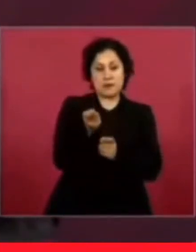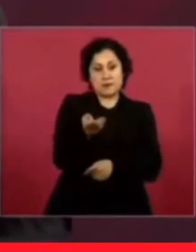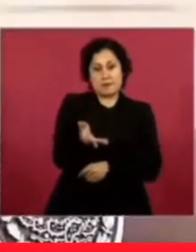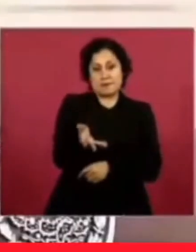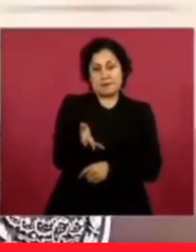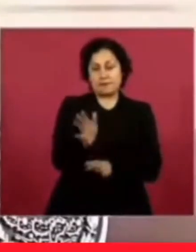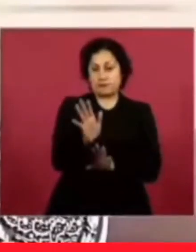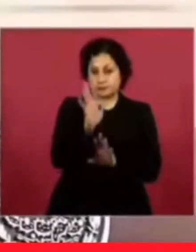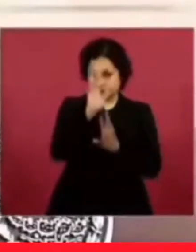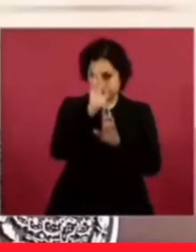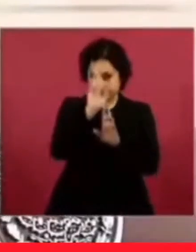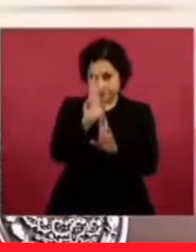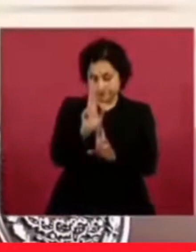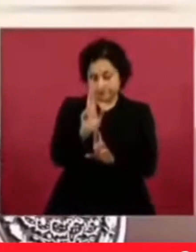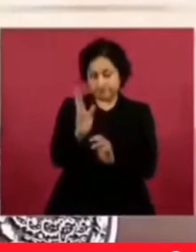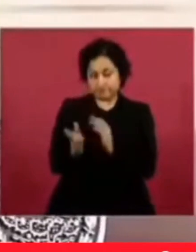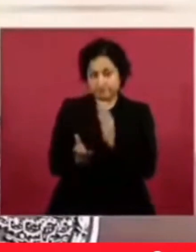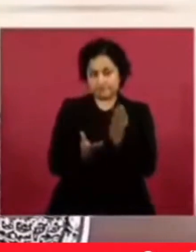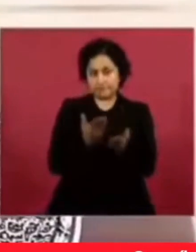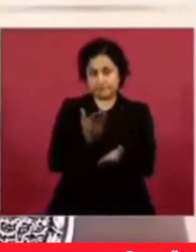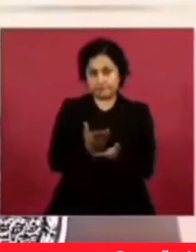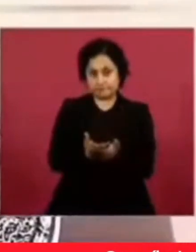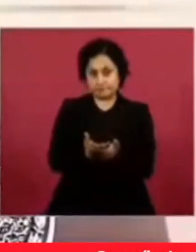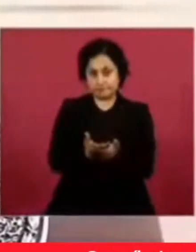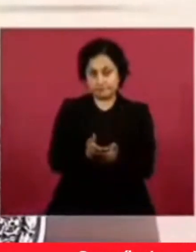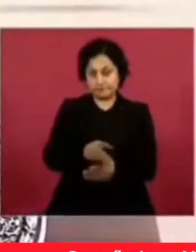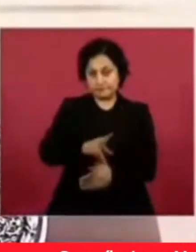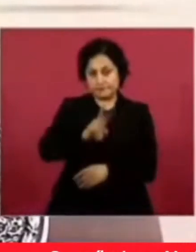fue un autogol.